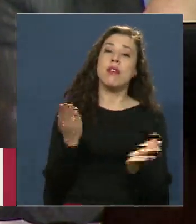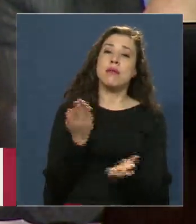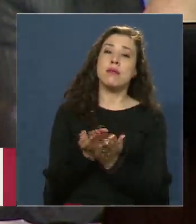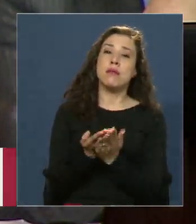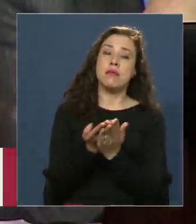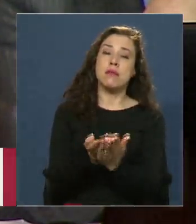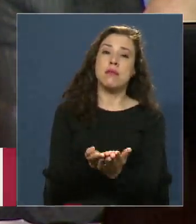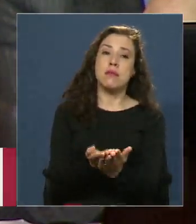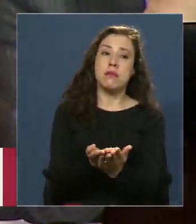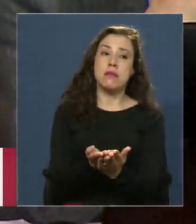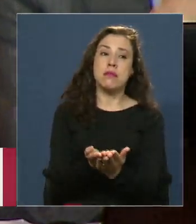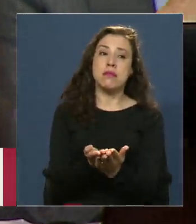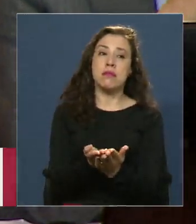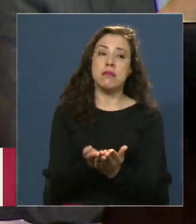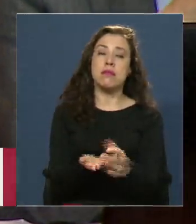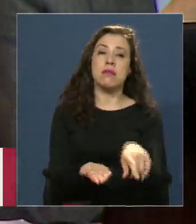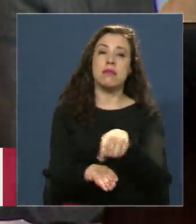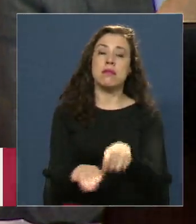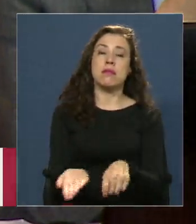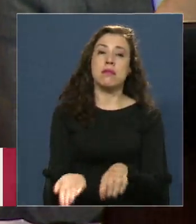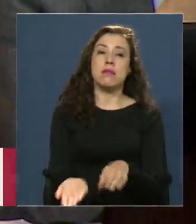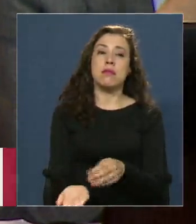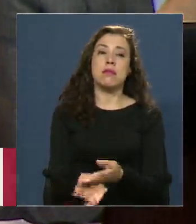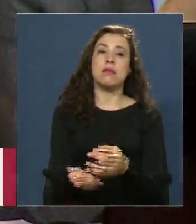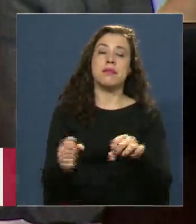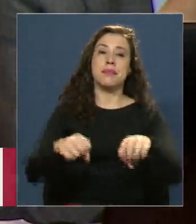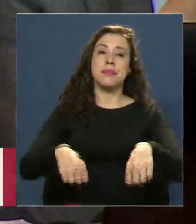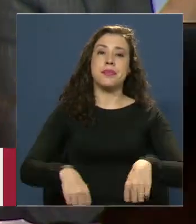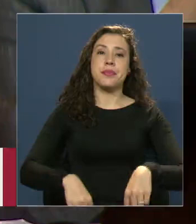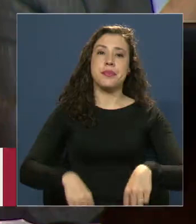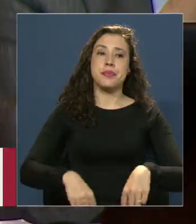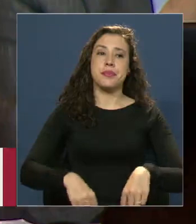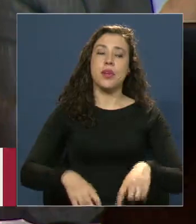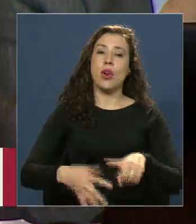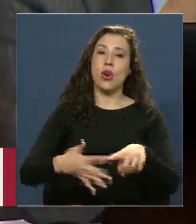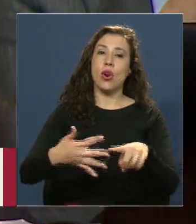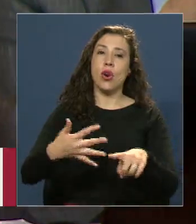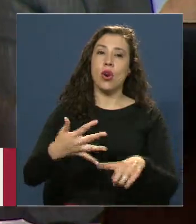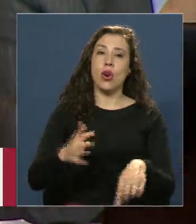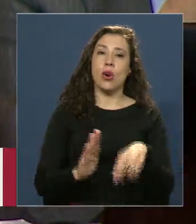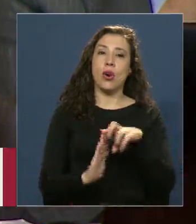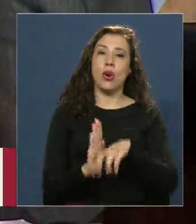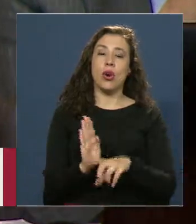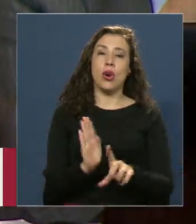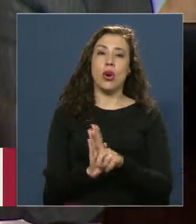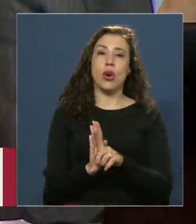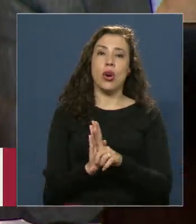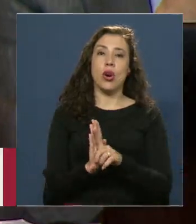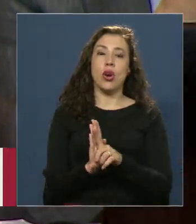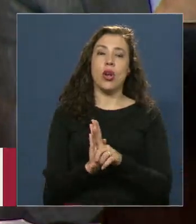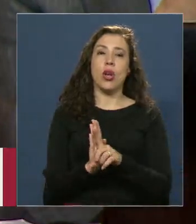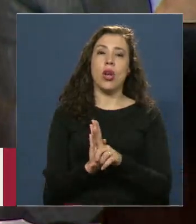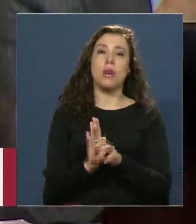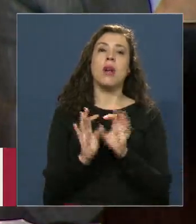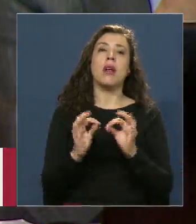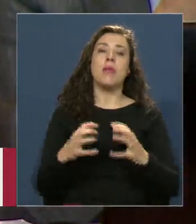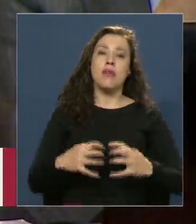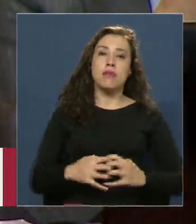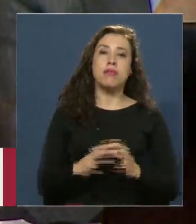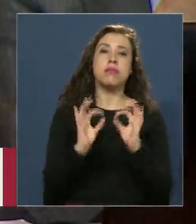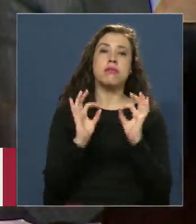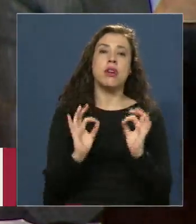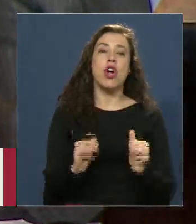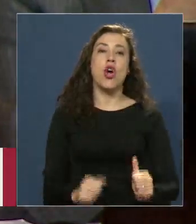de la presentación y aprobación de otros proyectos de ley que den sustento y permitan